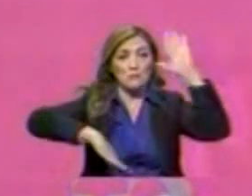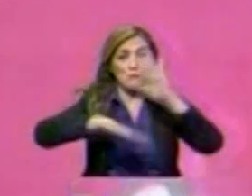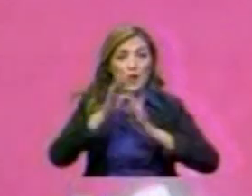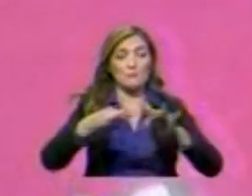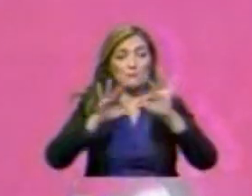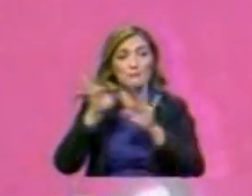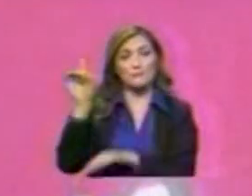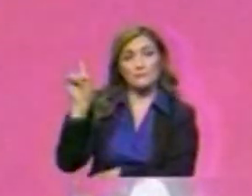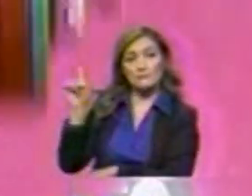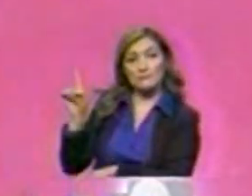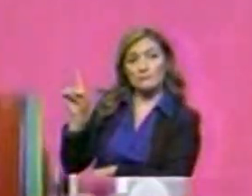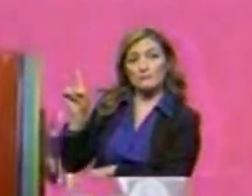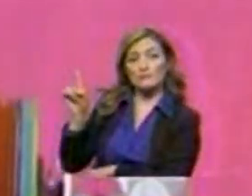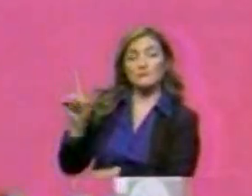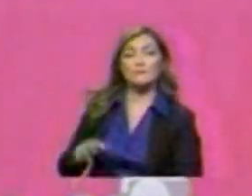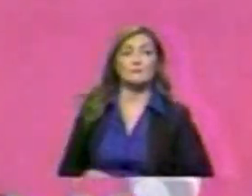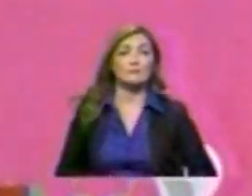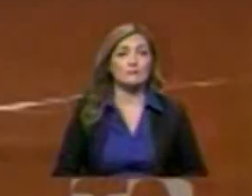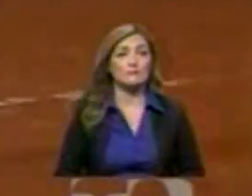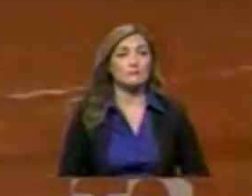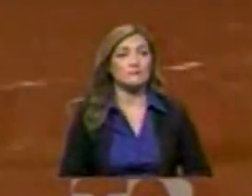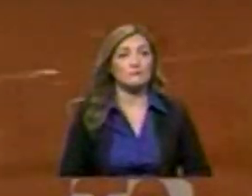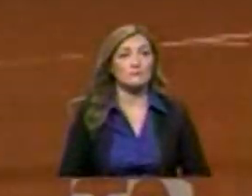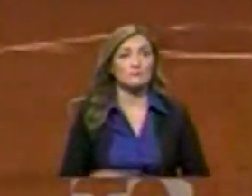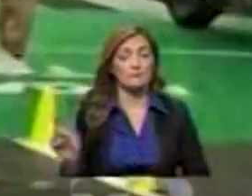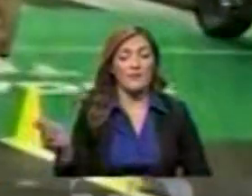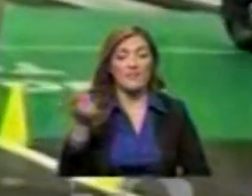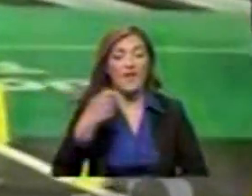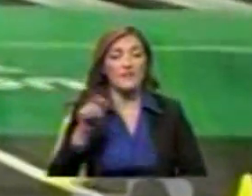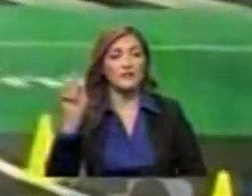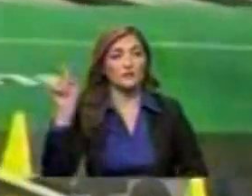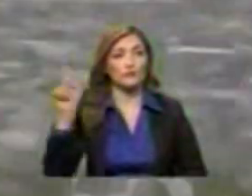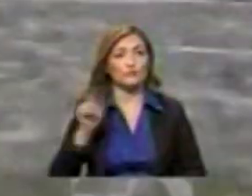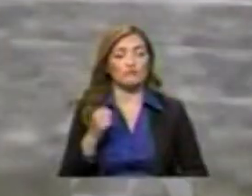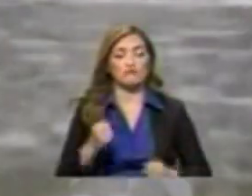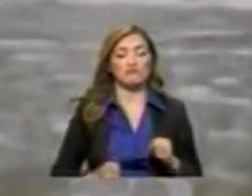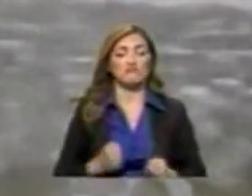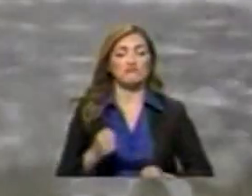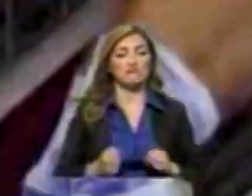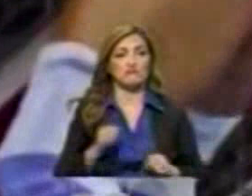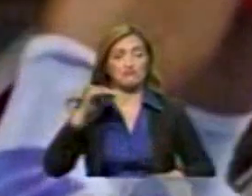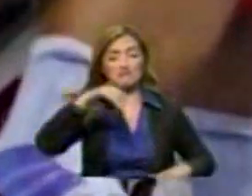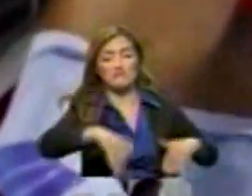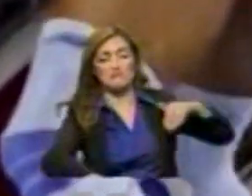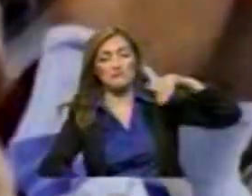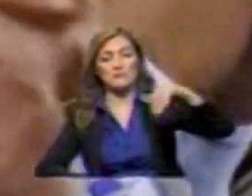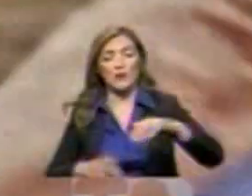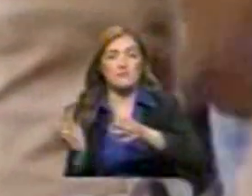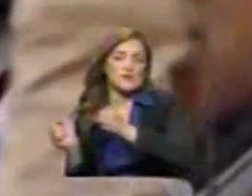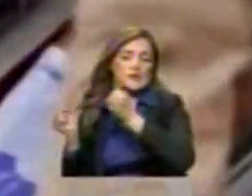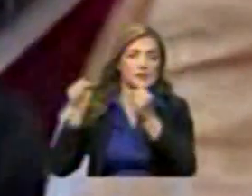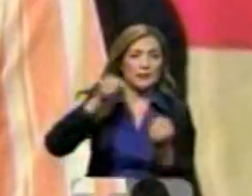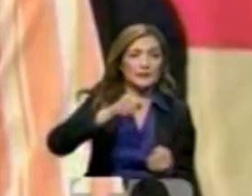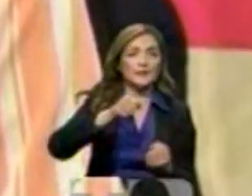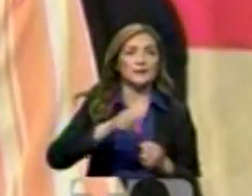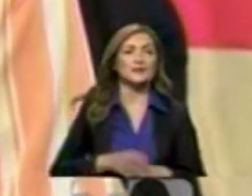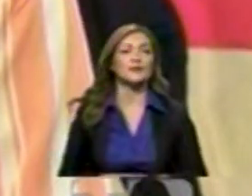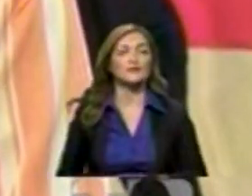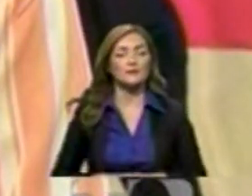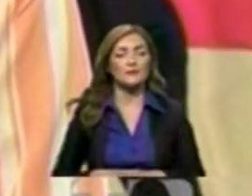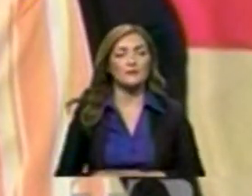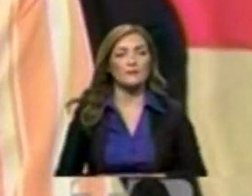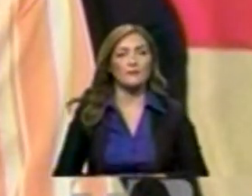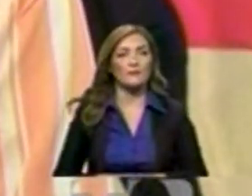destacaron fueron levantamiento de pesas, tenis, marcha, aguas abiertas, lucha libre, entre otras.